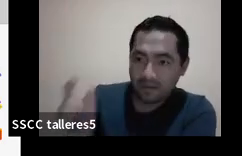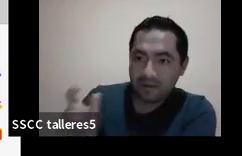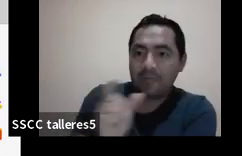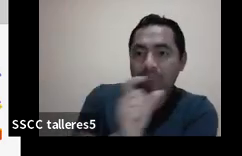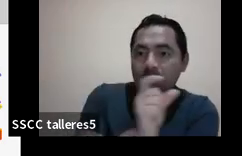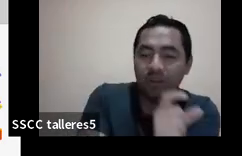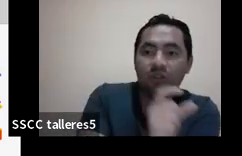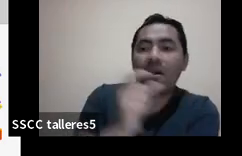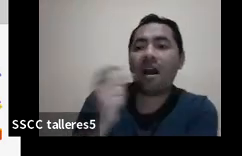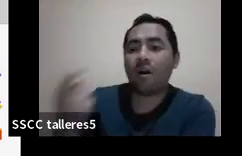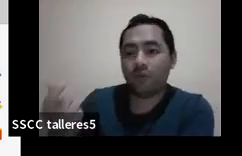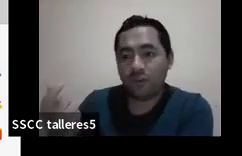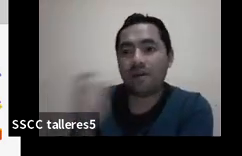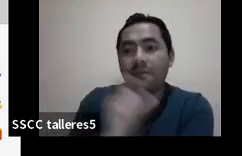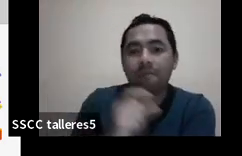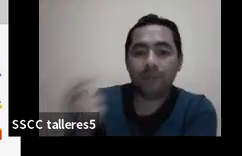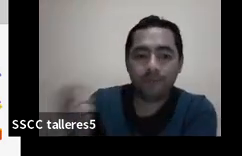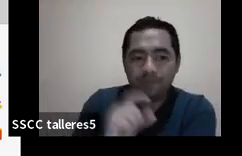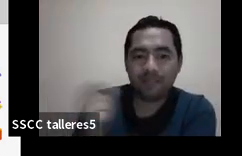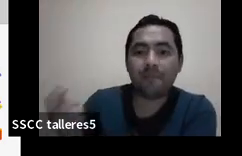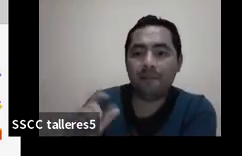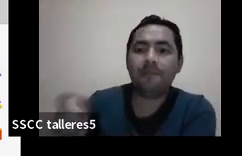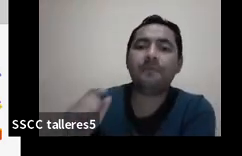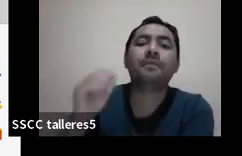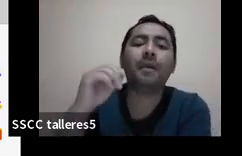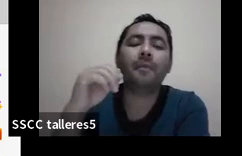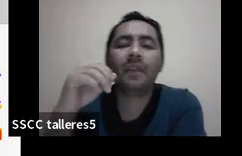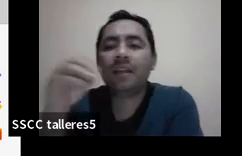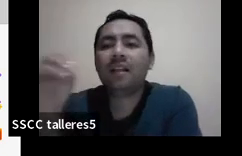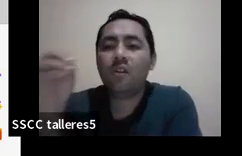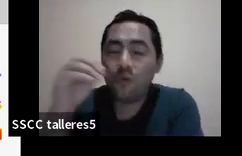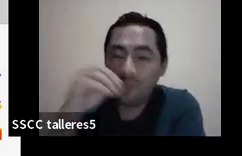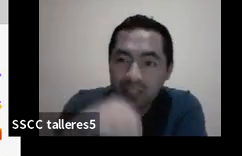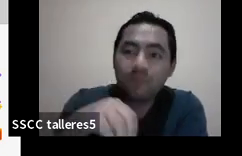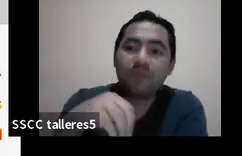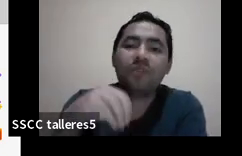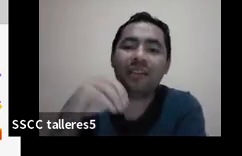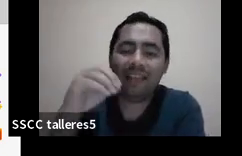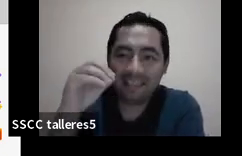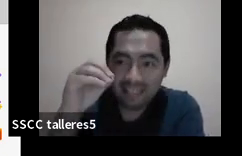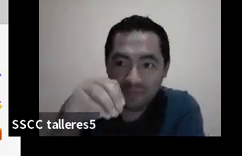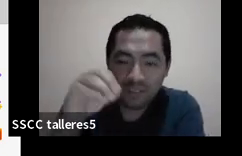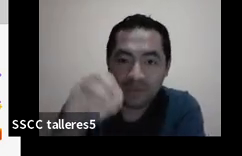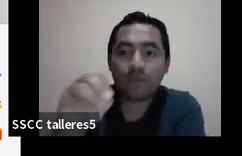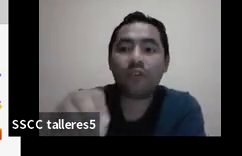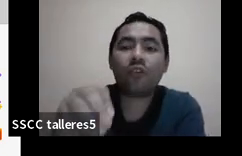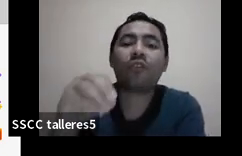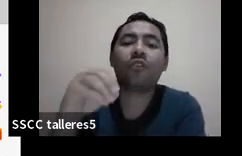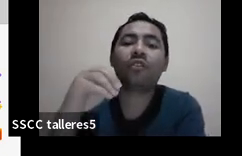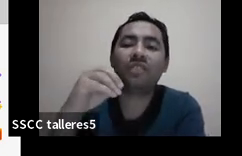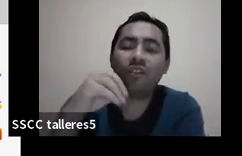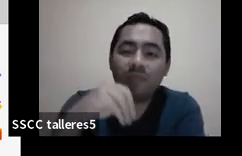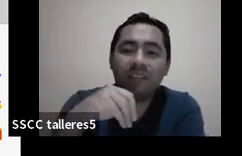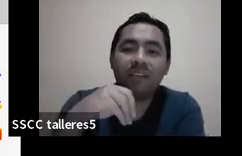por palabra de un idioma a otro idioma, ¿no? Está mal, ¿ya? Lo mismo, ese mismo